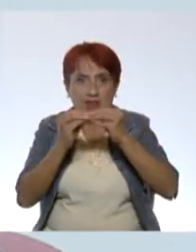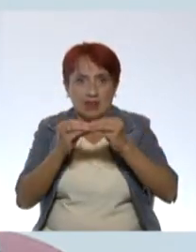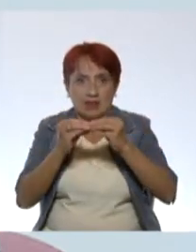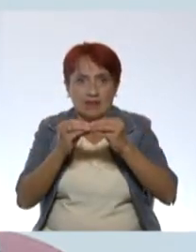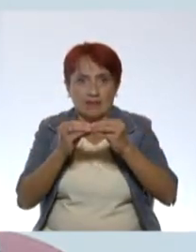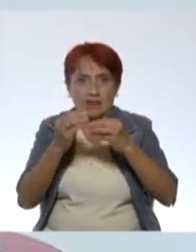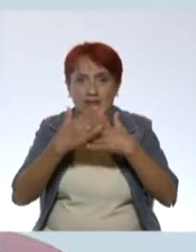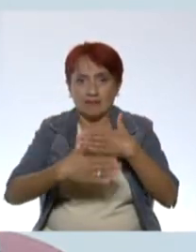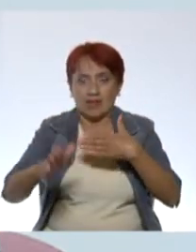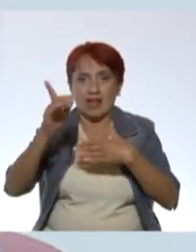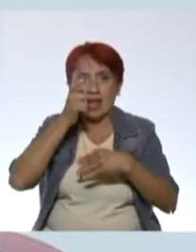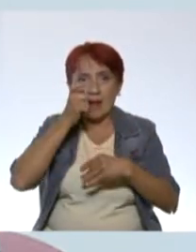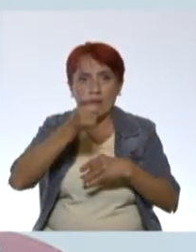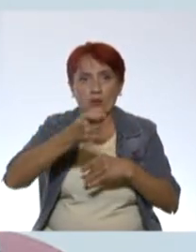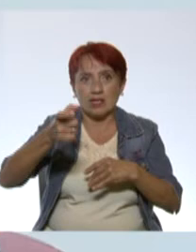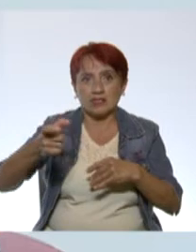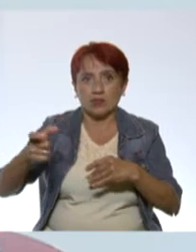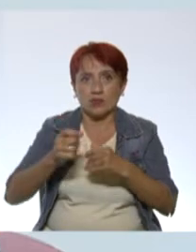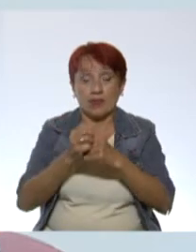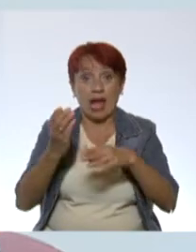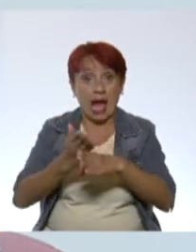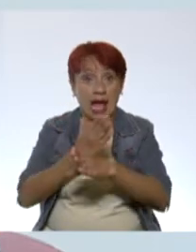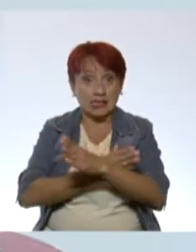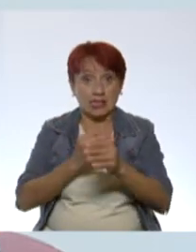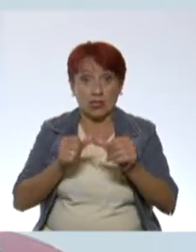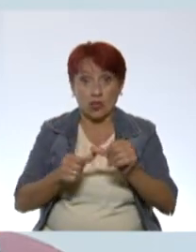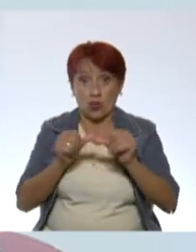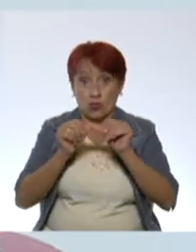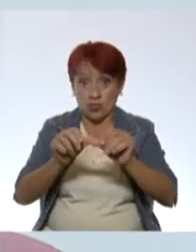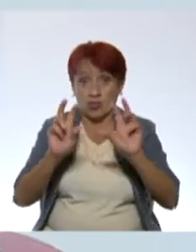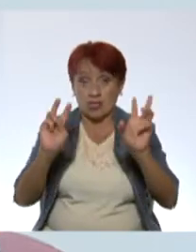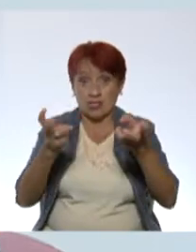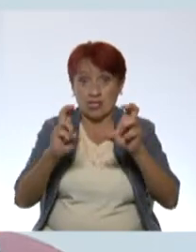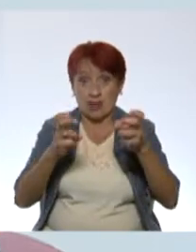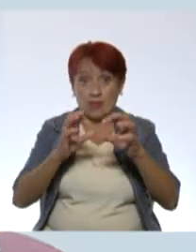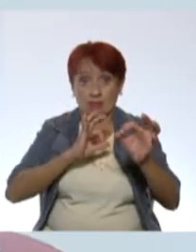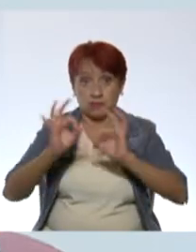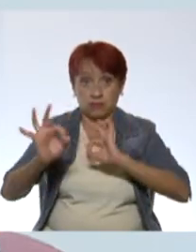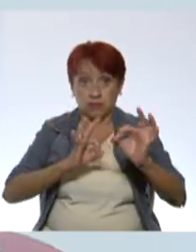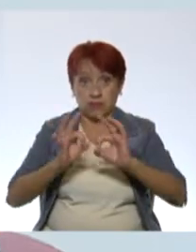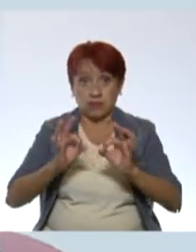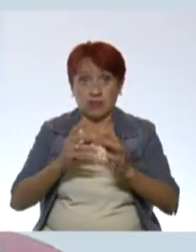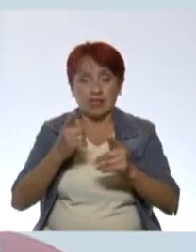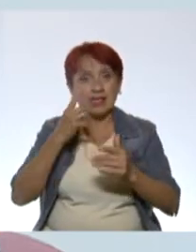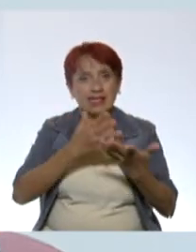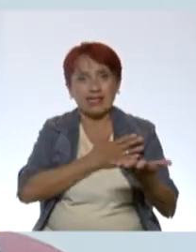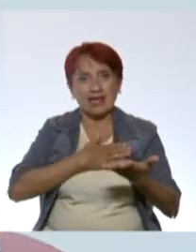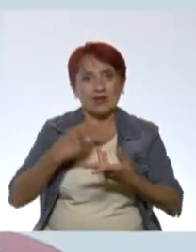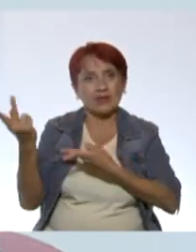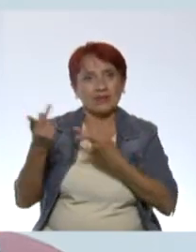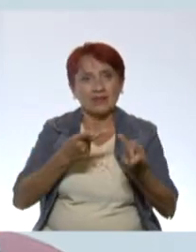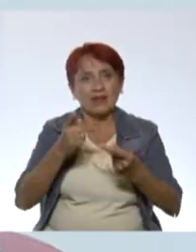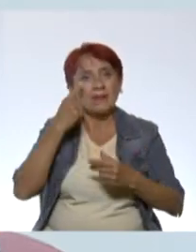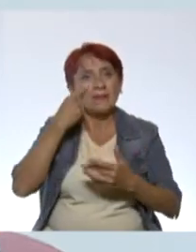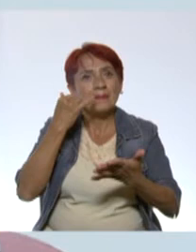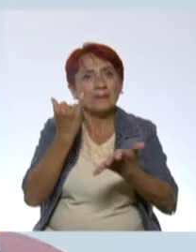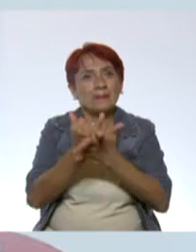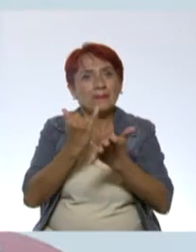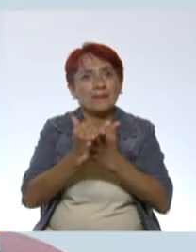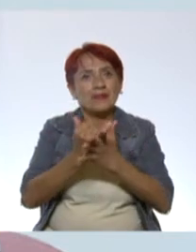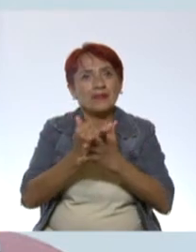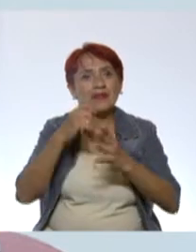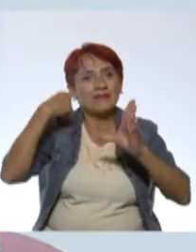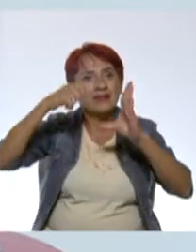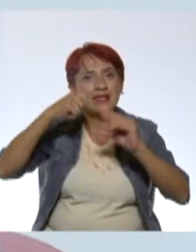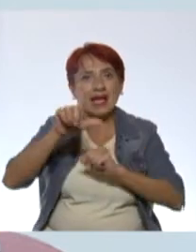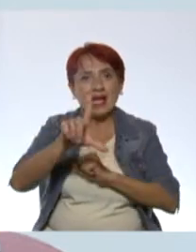al que tiene para el resto de la población. Antes de continuar con el contenido que tenemos preparado para el día de hoy, quiero invitarlos a ver nuestro